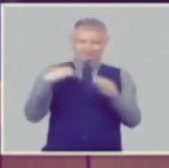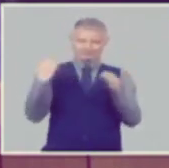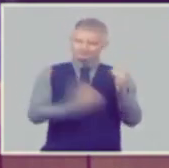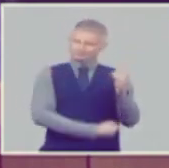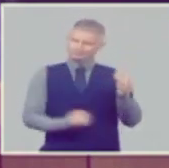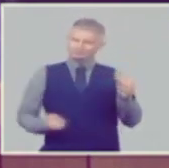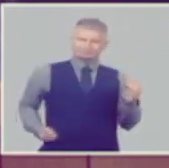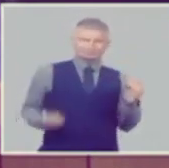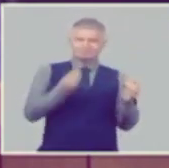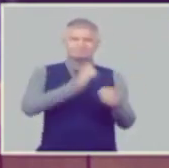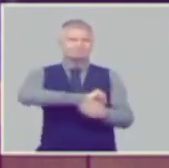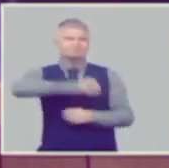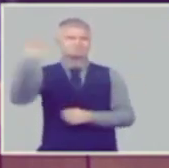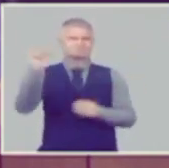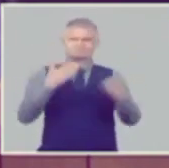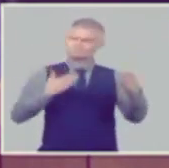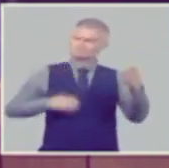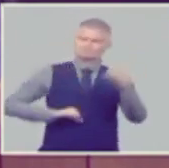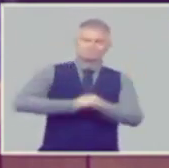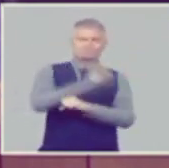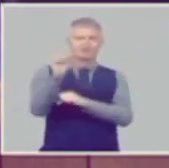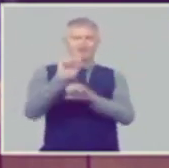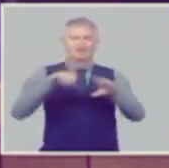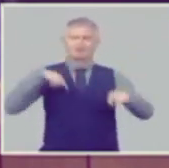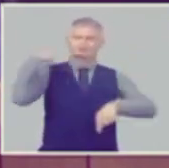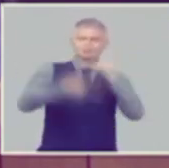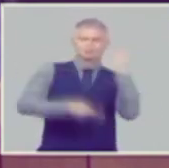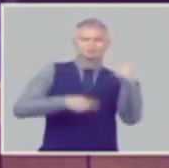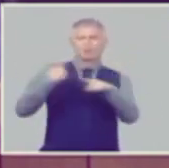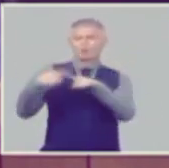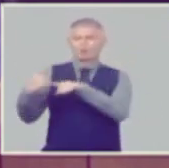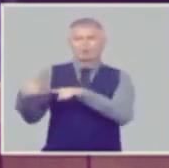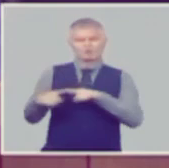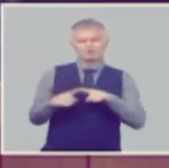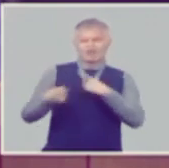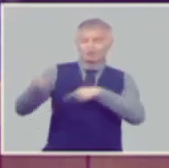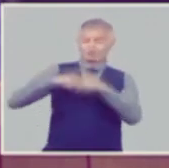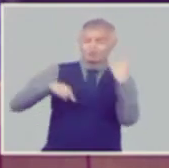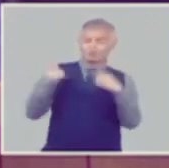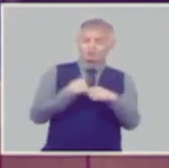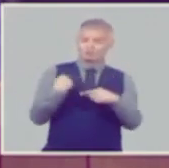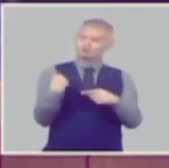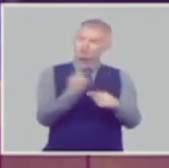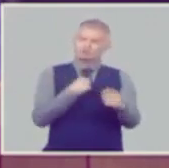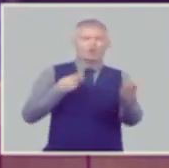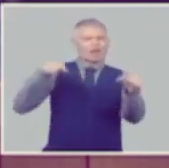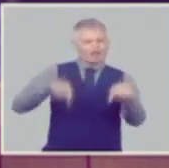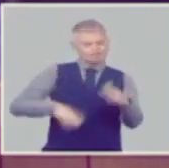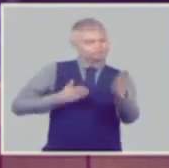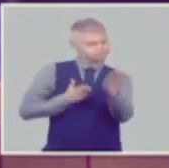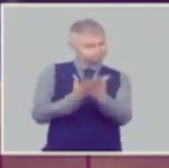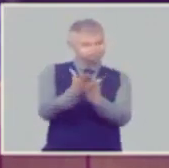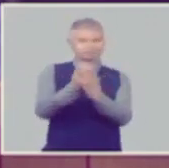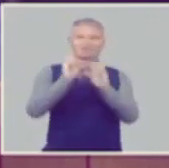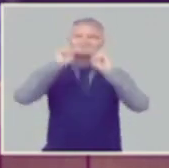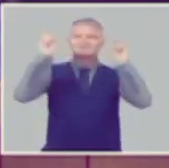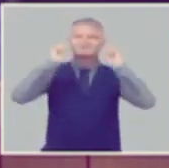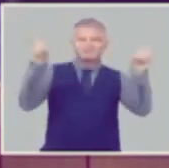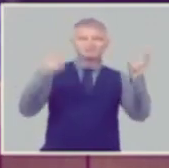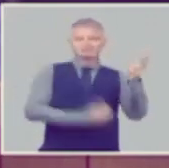los cercos y los ataques más crueles y perversos. Y aquí seguimos, viviendo,